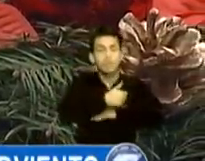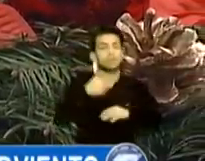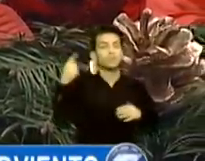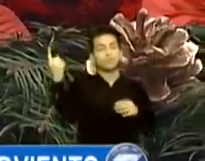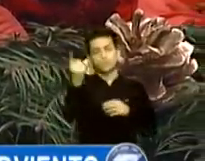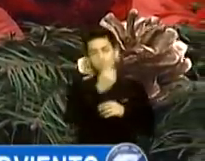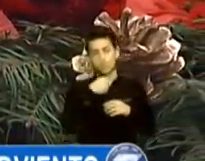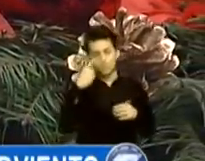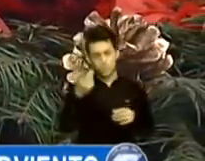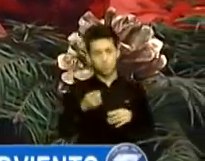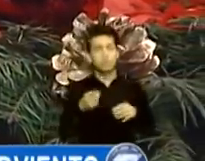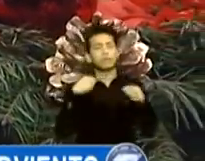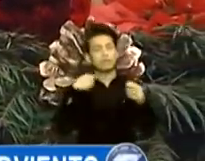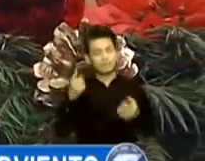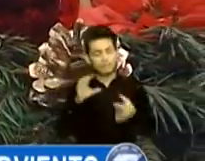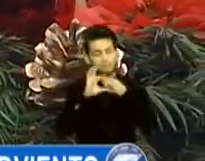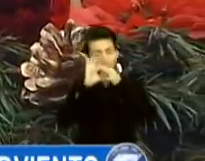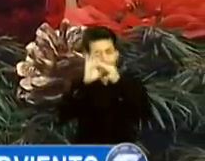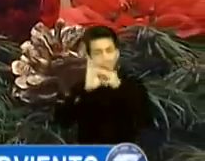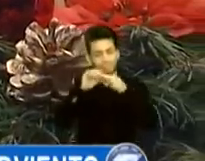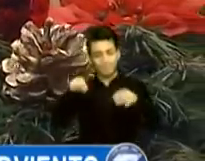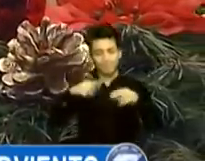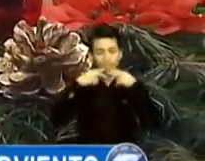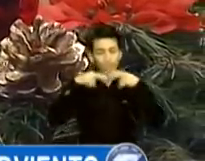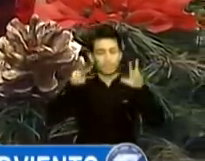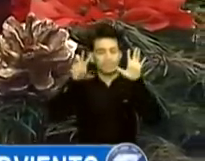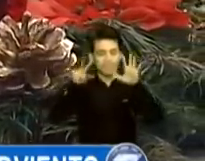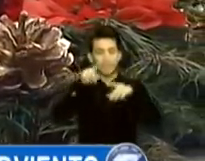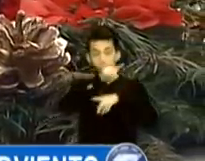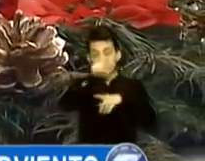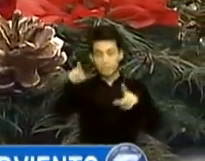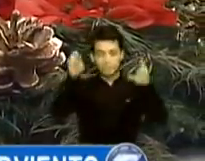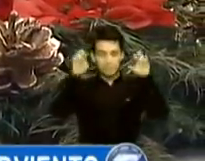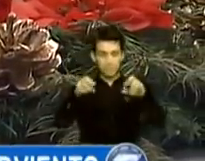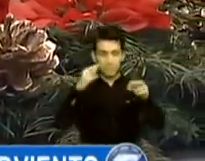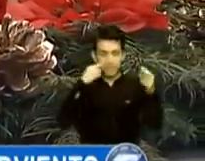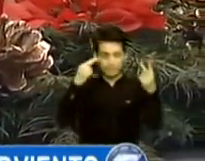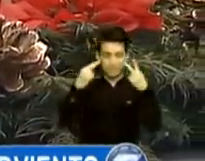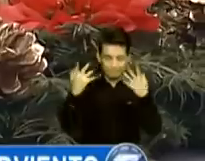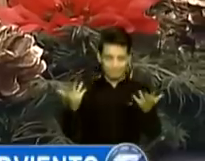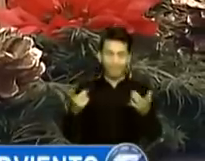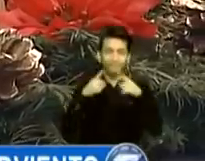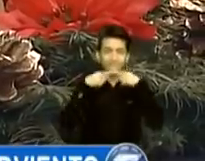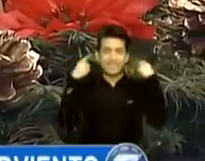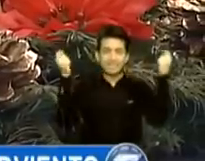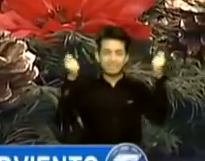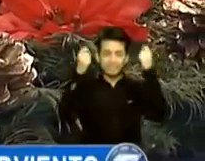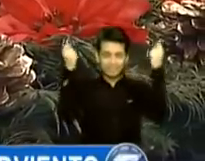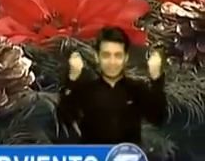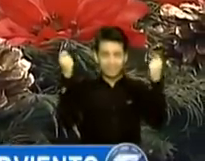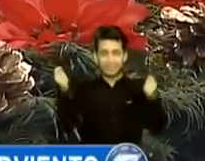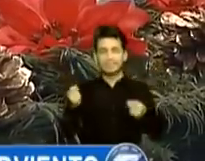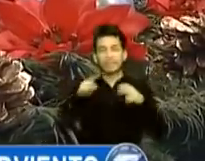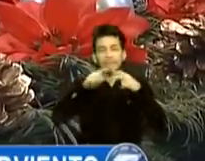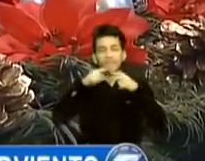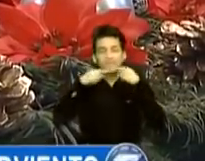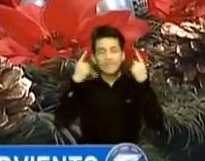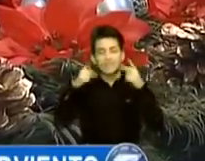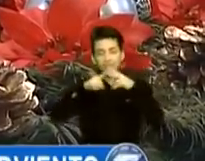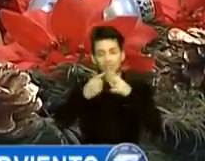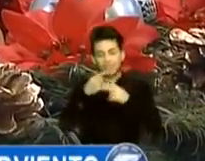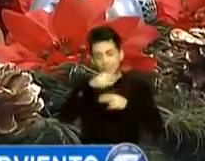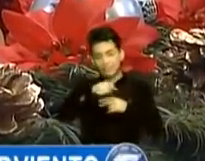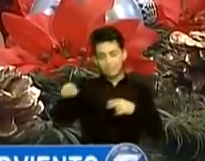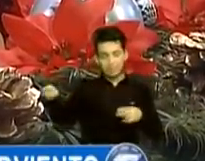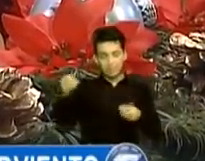son la razón de ser de Noti7, nuestros televidentes. Desde ya, felices fiestas, un feliz inicio de semana y gracias por compartir